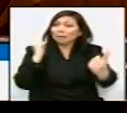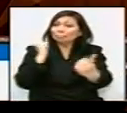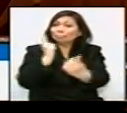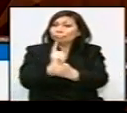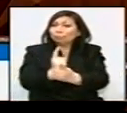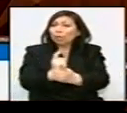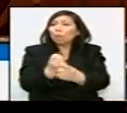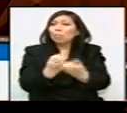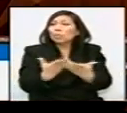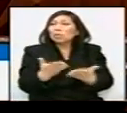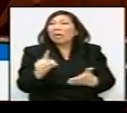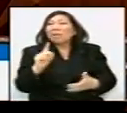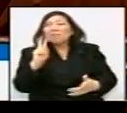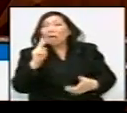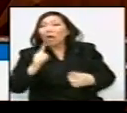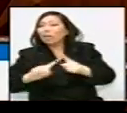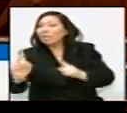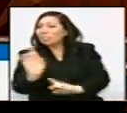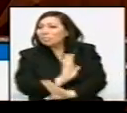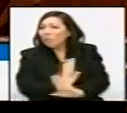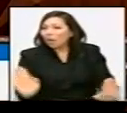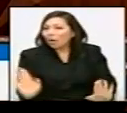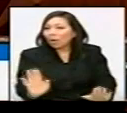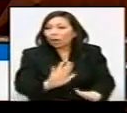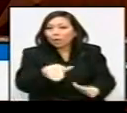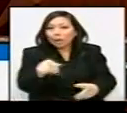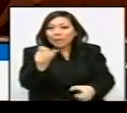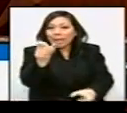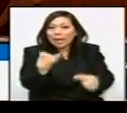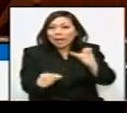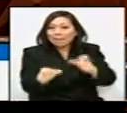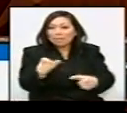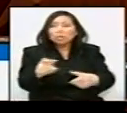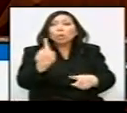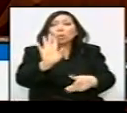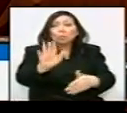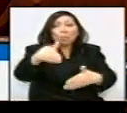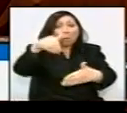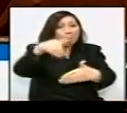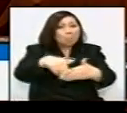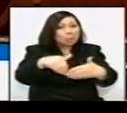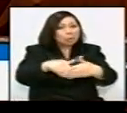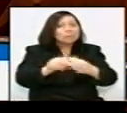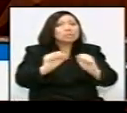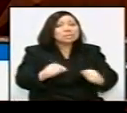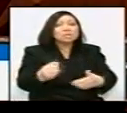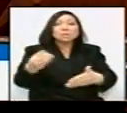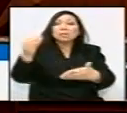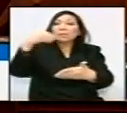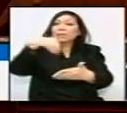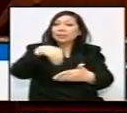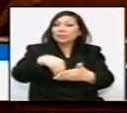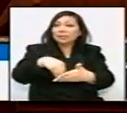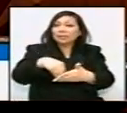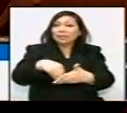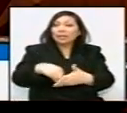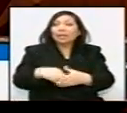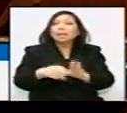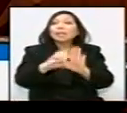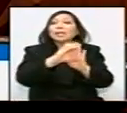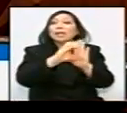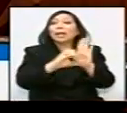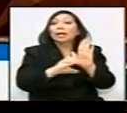enfrentamos a muchos intereses. Los peruanos, con su voto, lograron incorporar en la